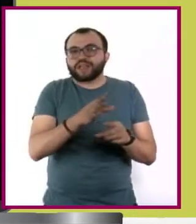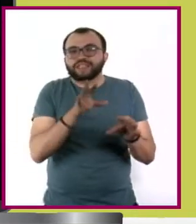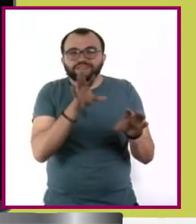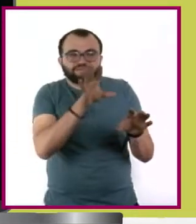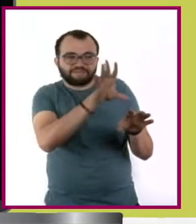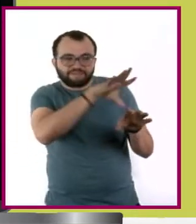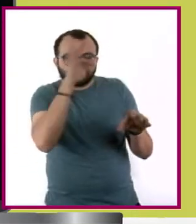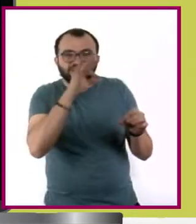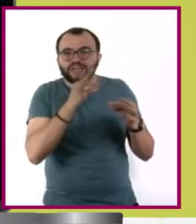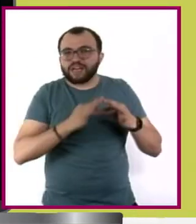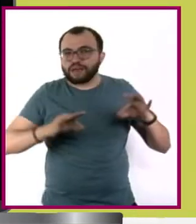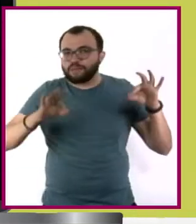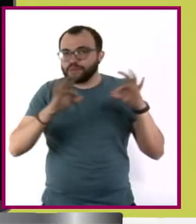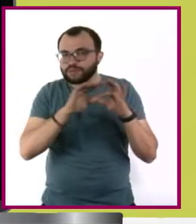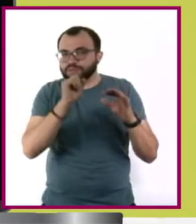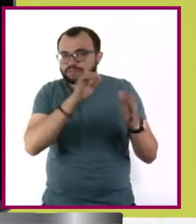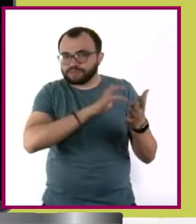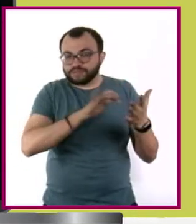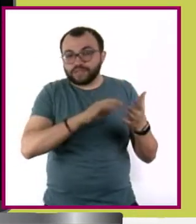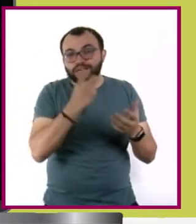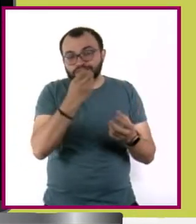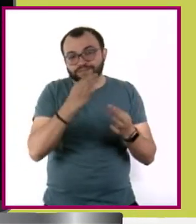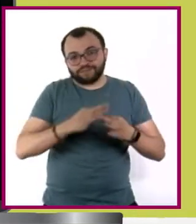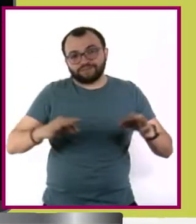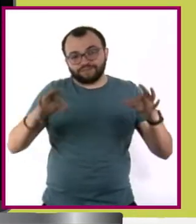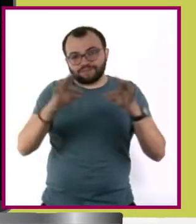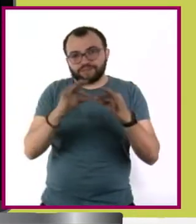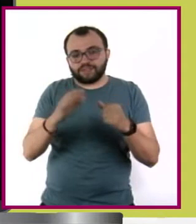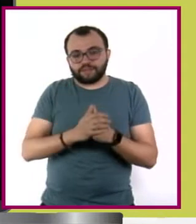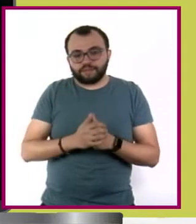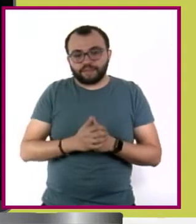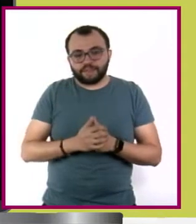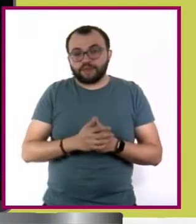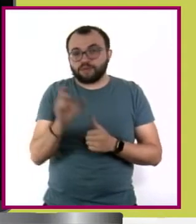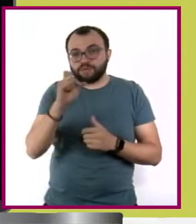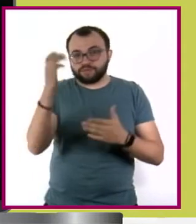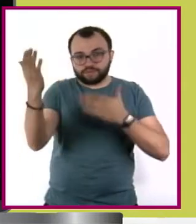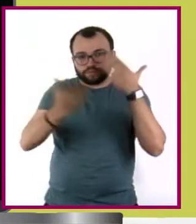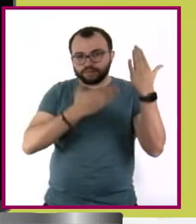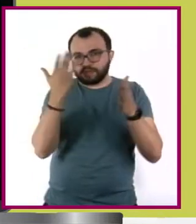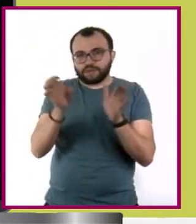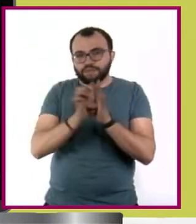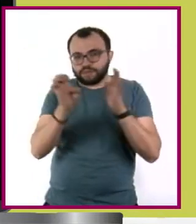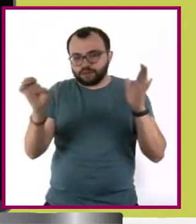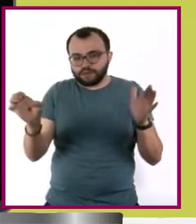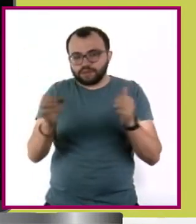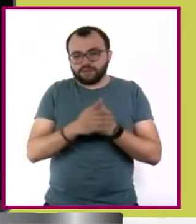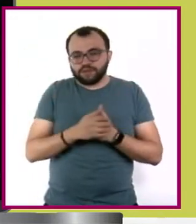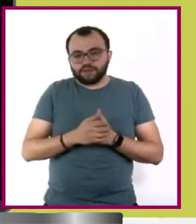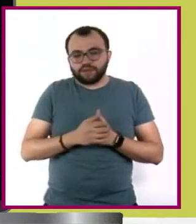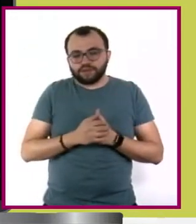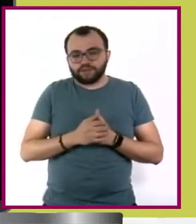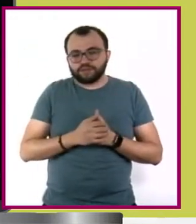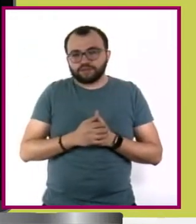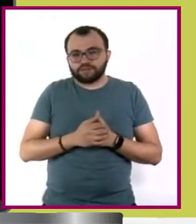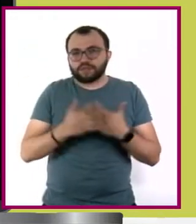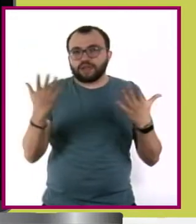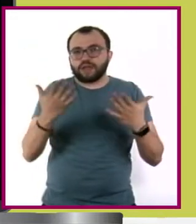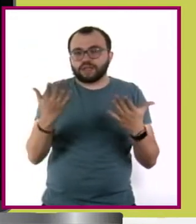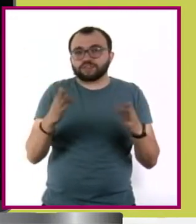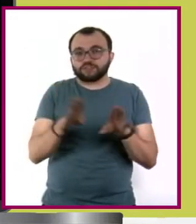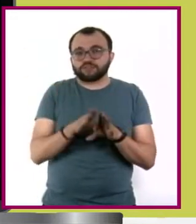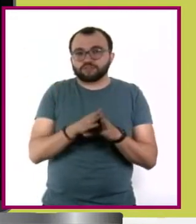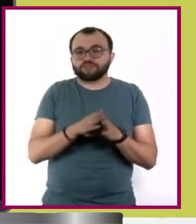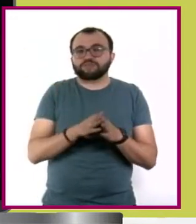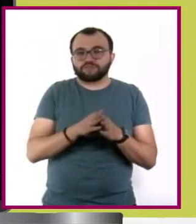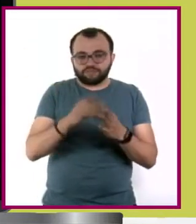de cada cosa, es algo fundamental. A la hora de estudiar, por ejemplo, pues hacer un buen